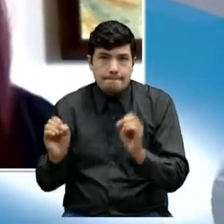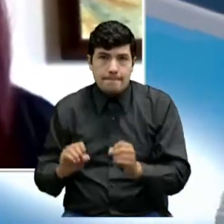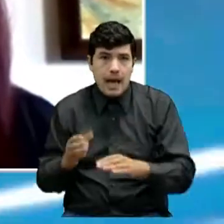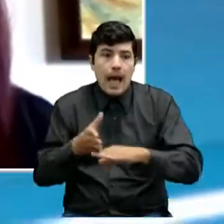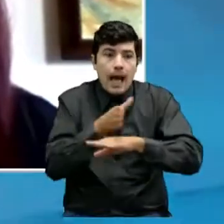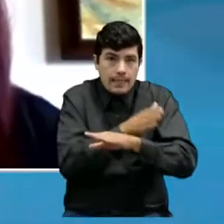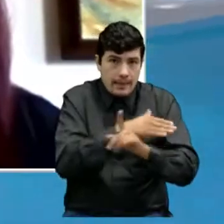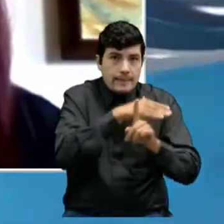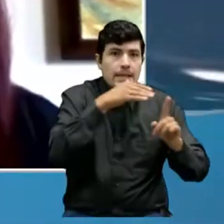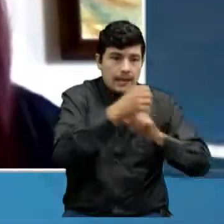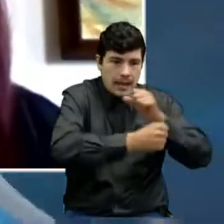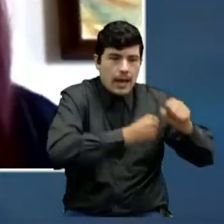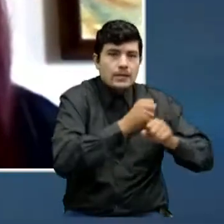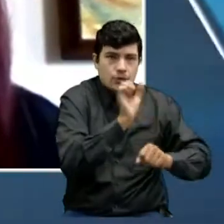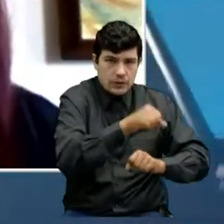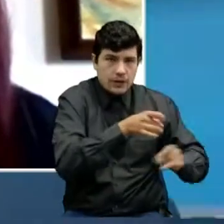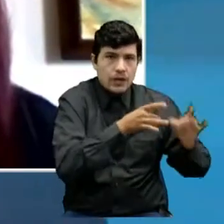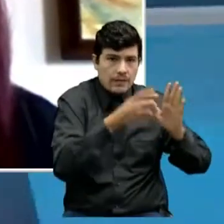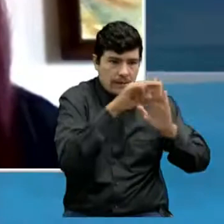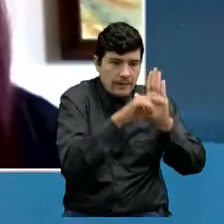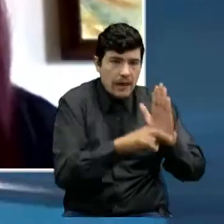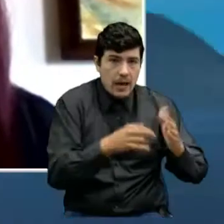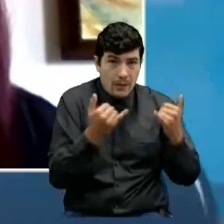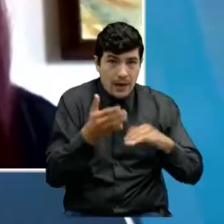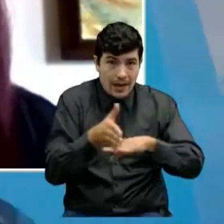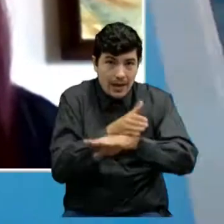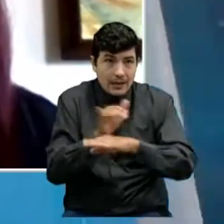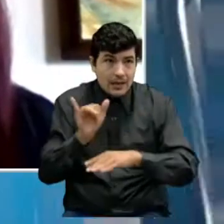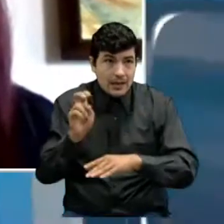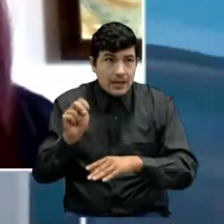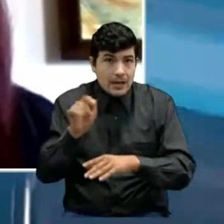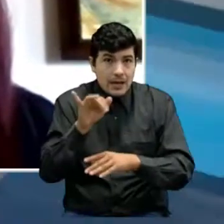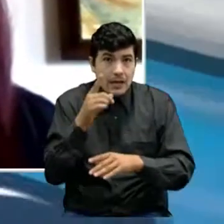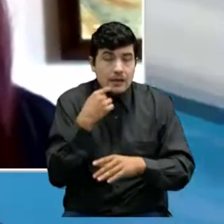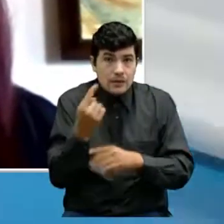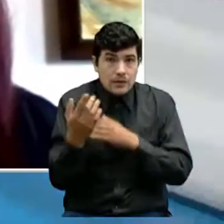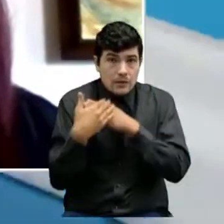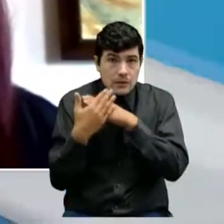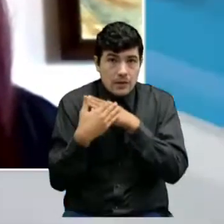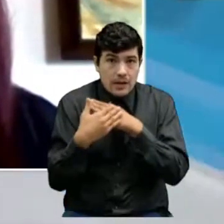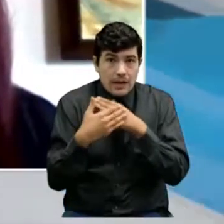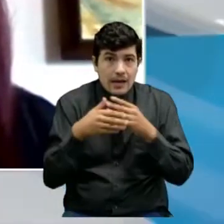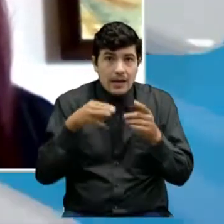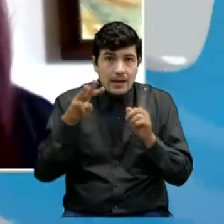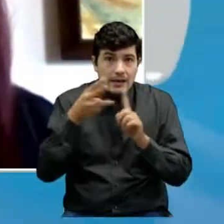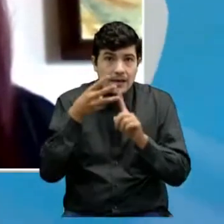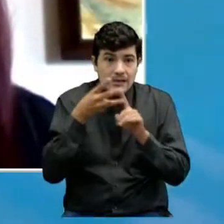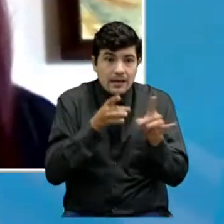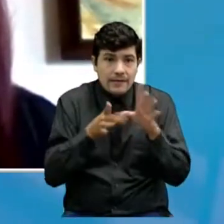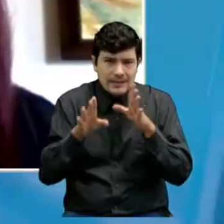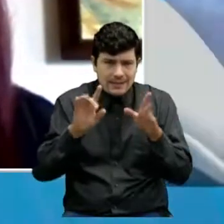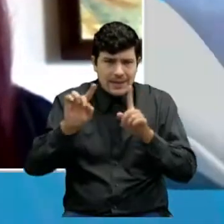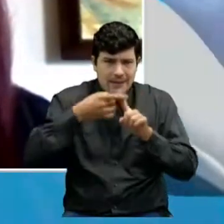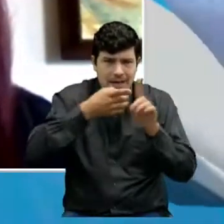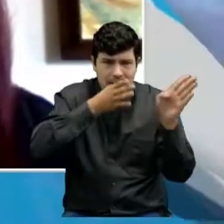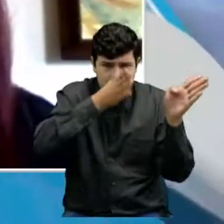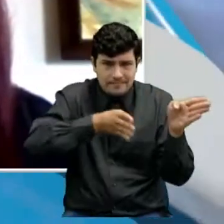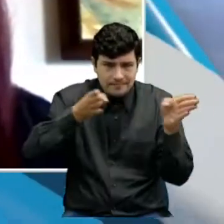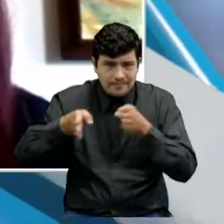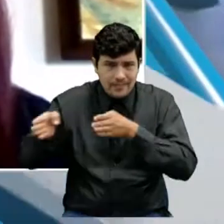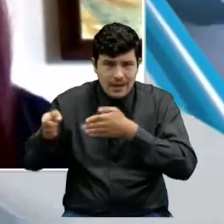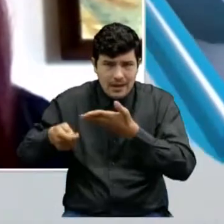Ingrid, cumpliéndose el plazo para terminar para pagar el tercer instalamiento de la primera parte